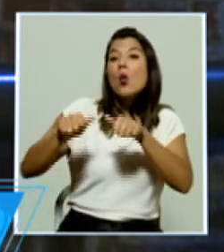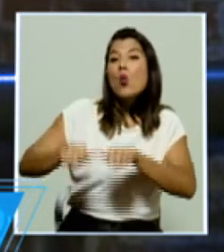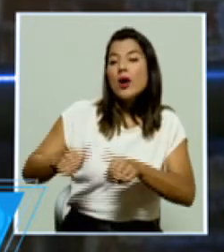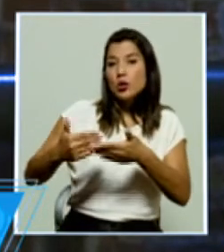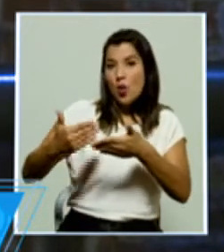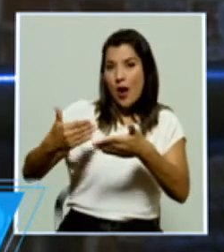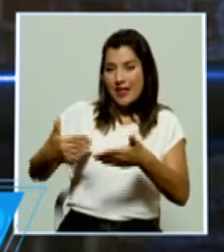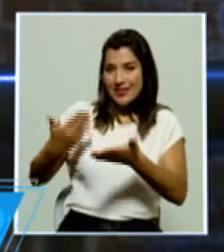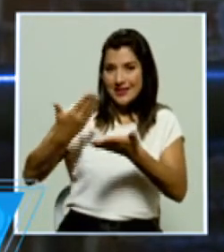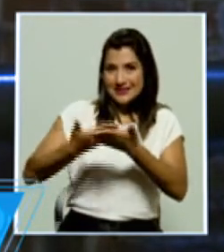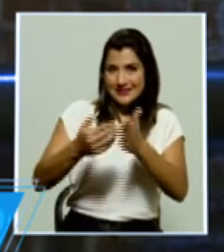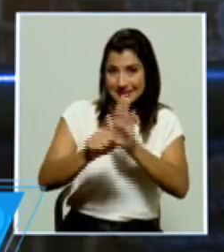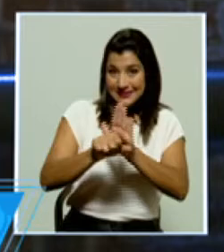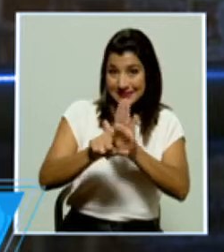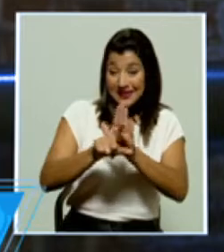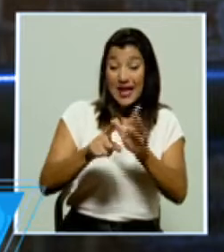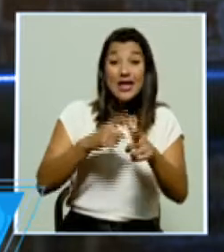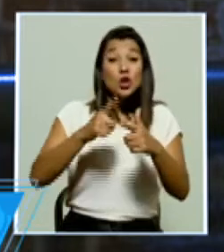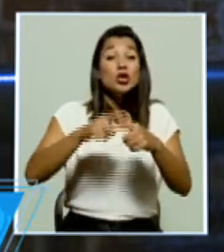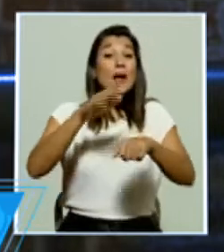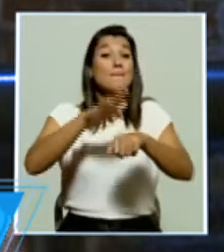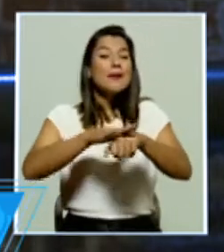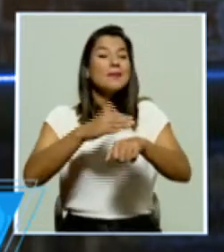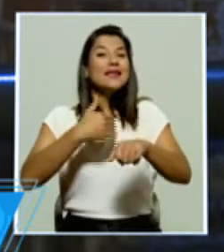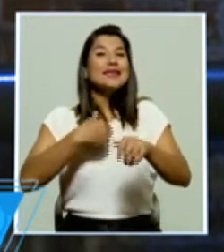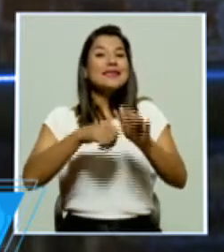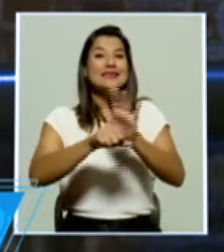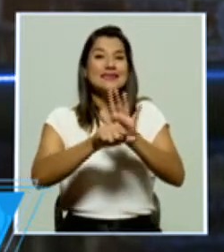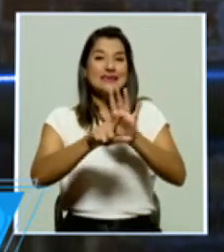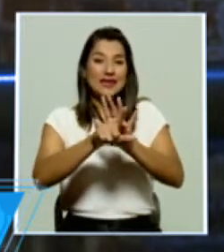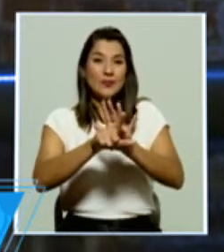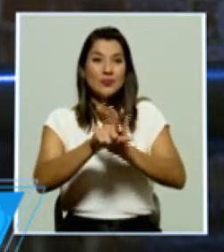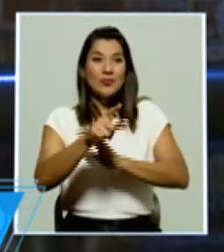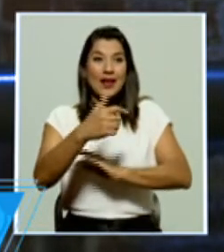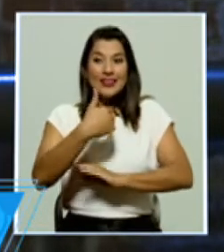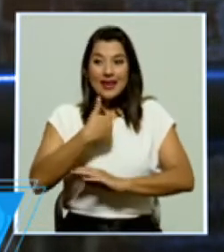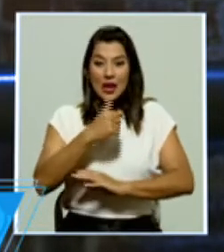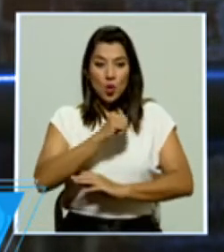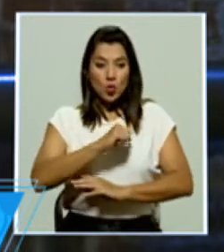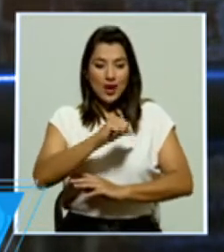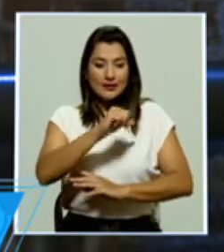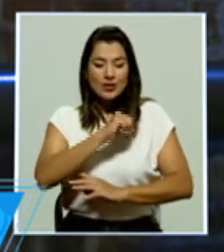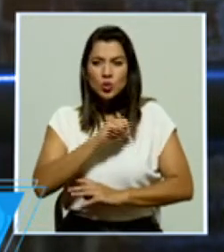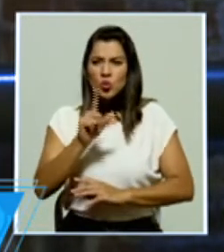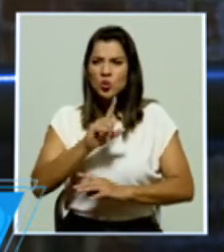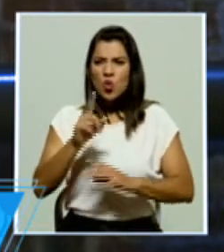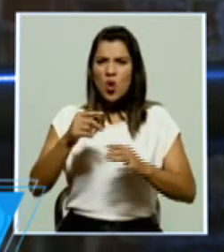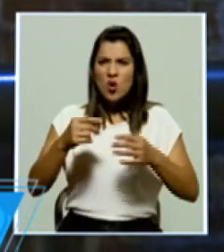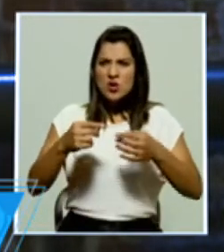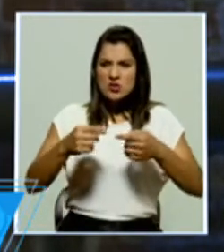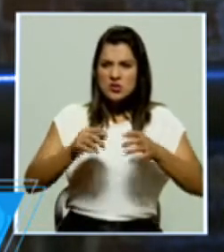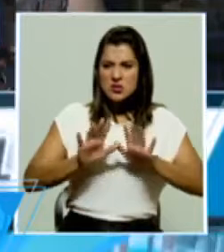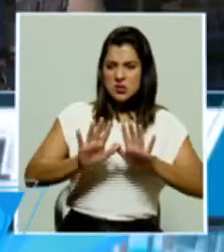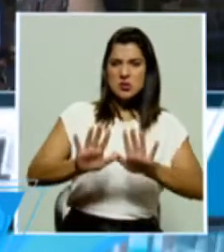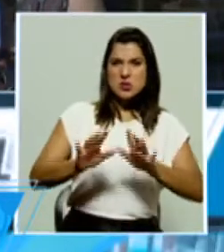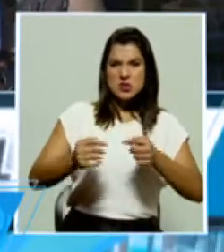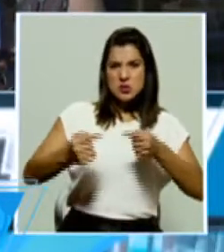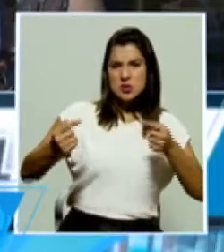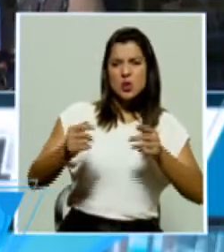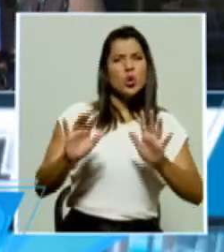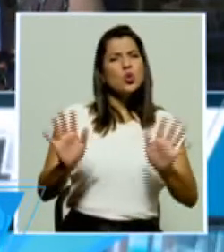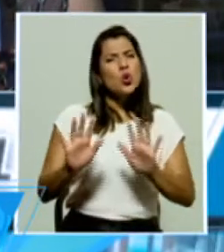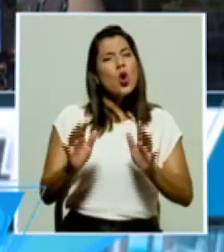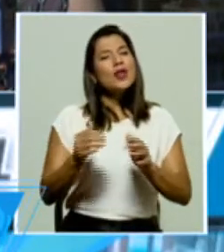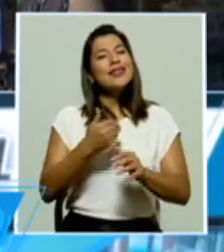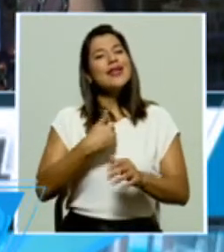aceptación le permitiría a la Asamblea Legislativa tener un comportamiento no recalcitrante, sino más bien un comportamiento negociador. Entonces yo creo que